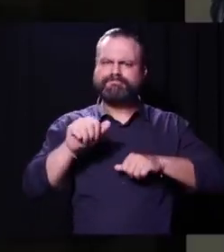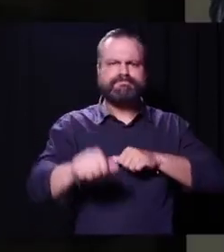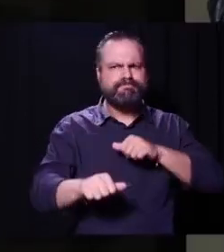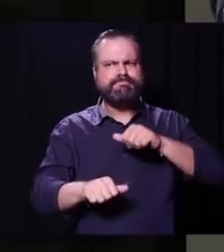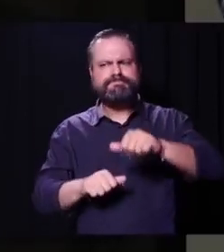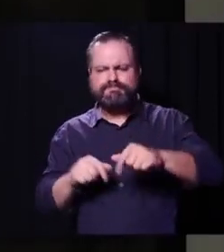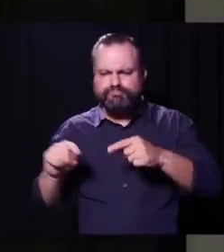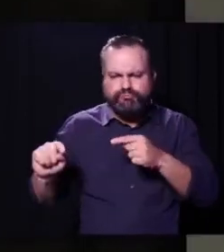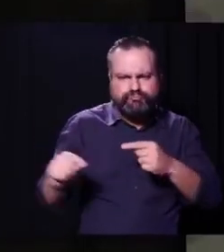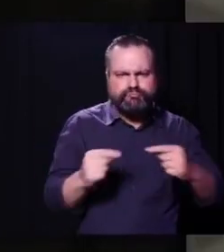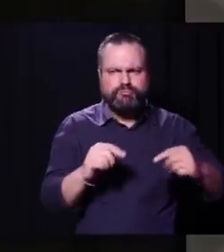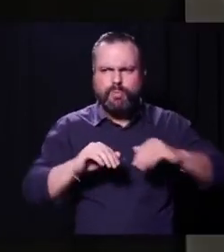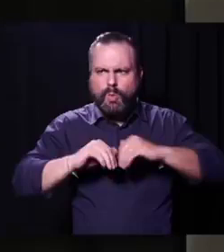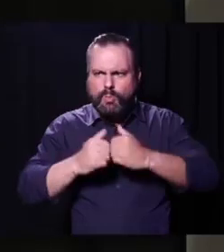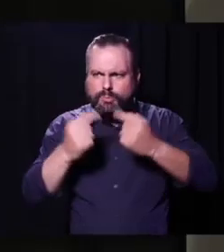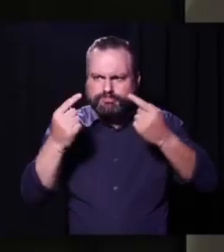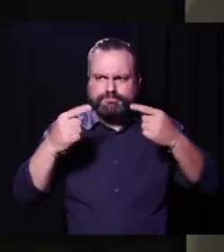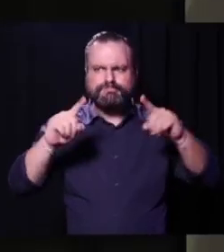que con Nito Cortizo